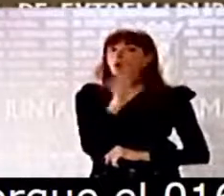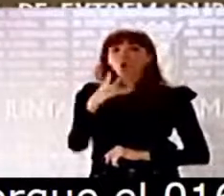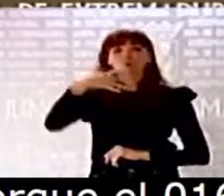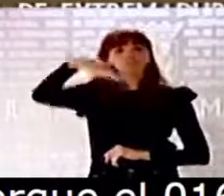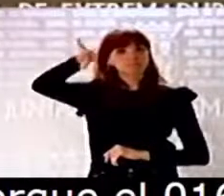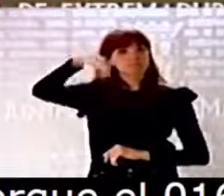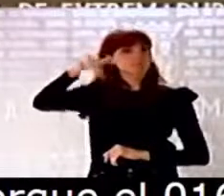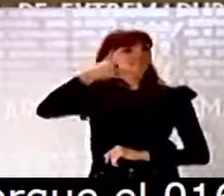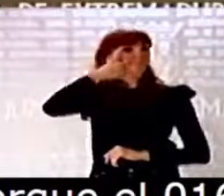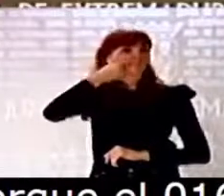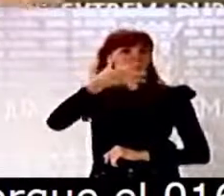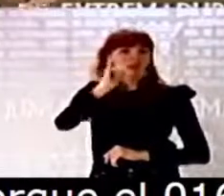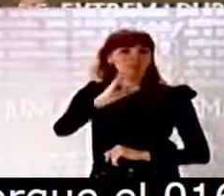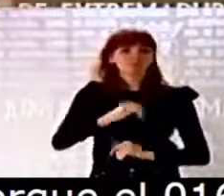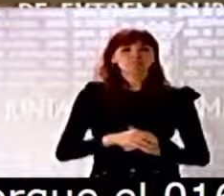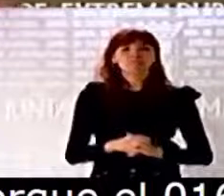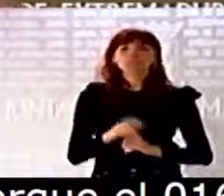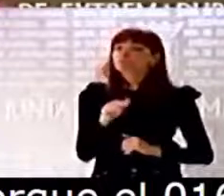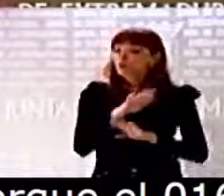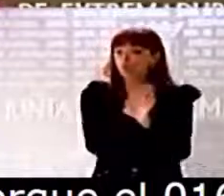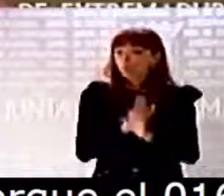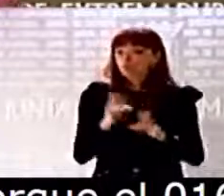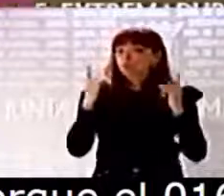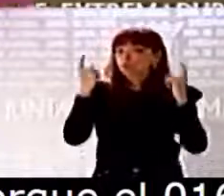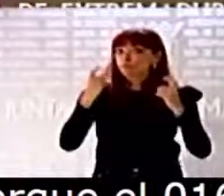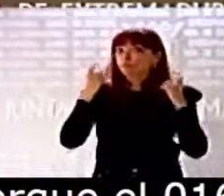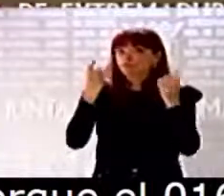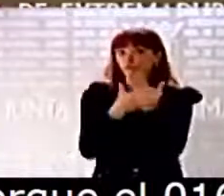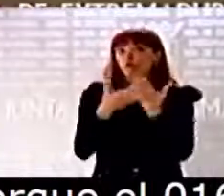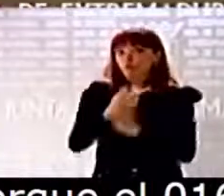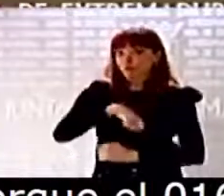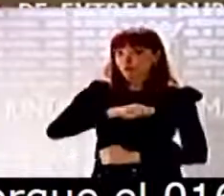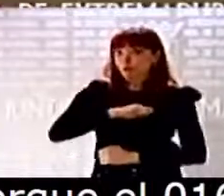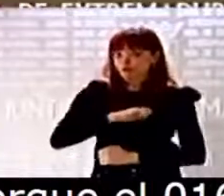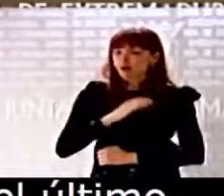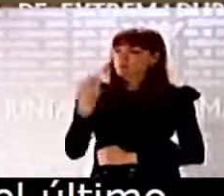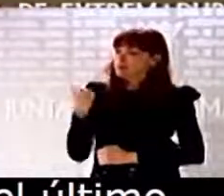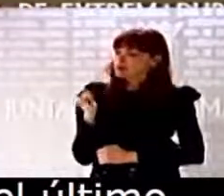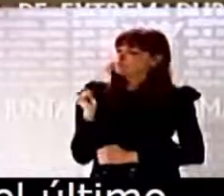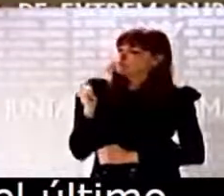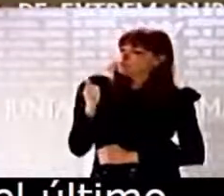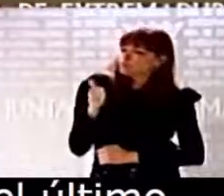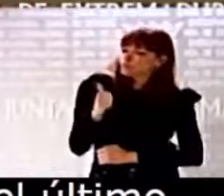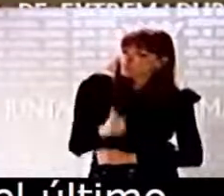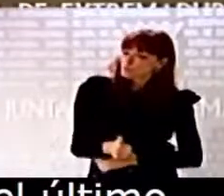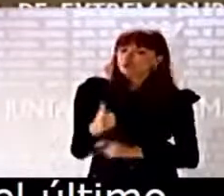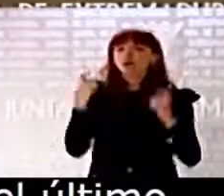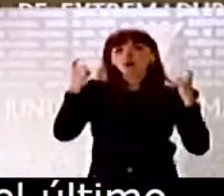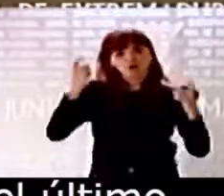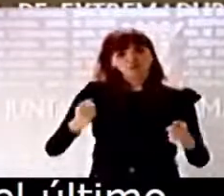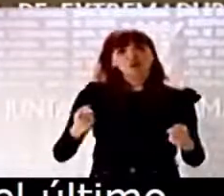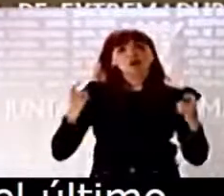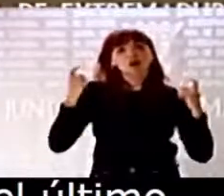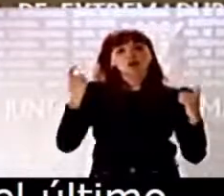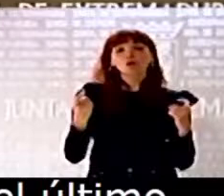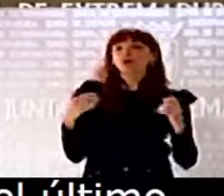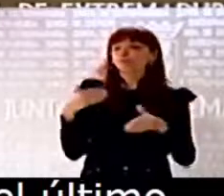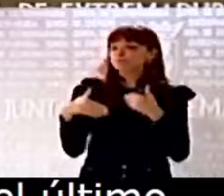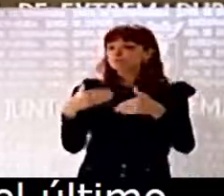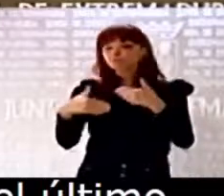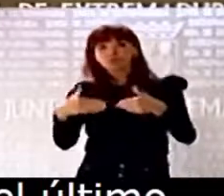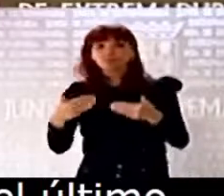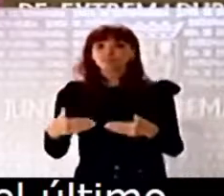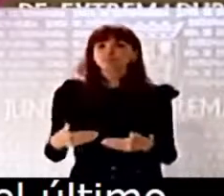el 016. Ese es el último esfuerzo del Gobierno de España. Se vienen haciendo esfuerzos a lo largo de todo este